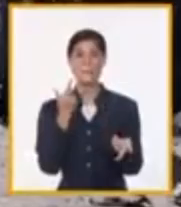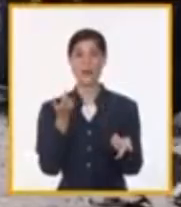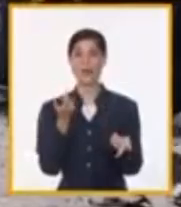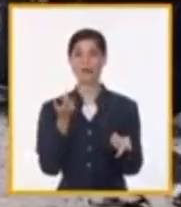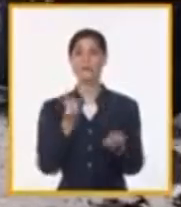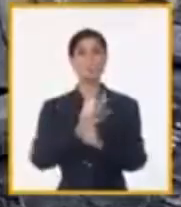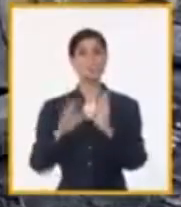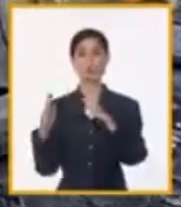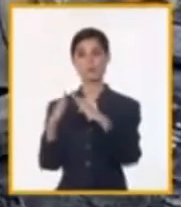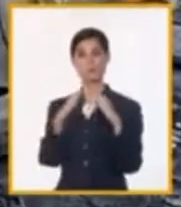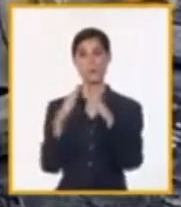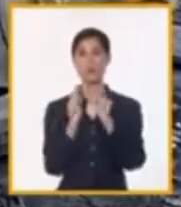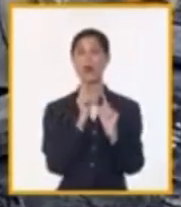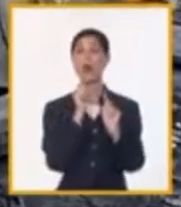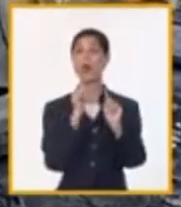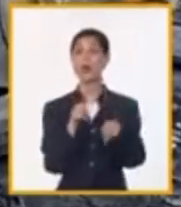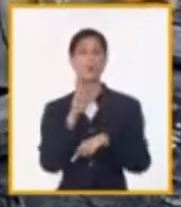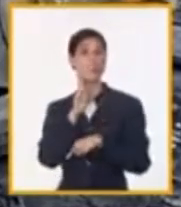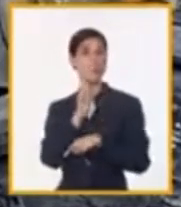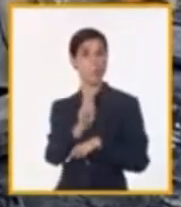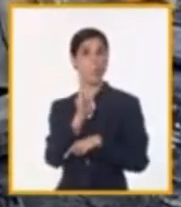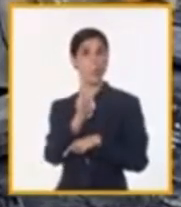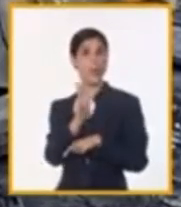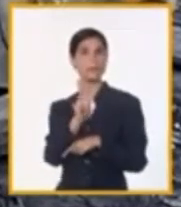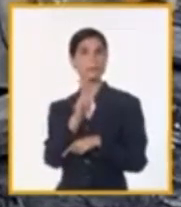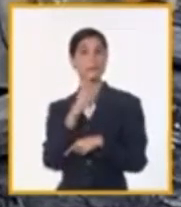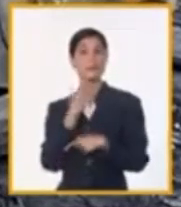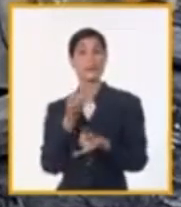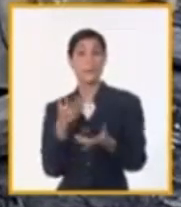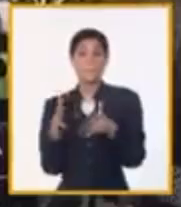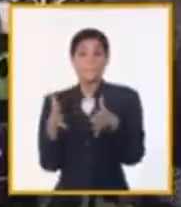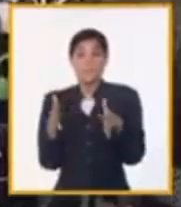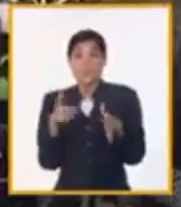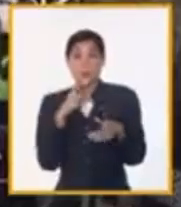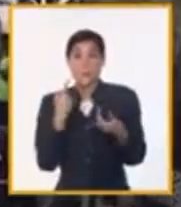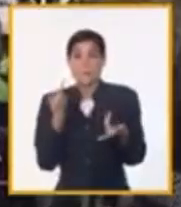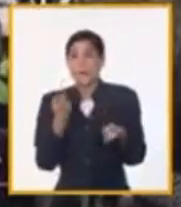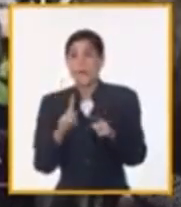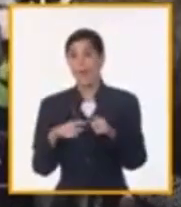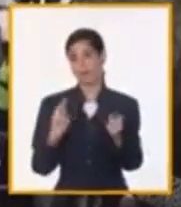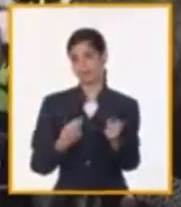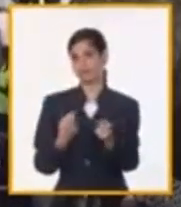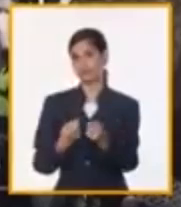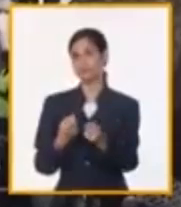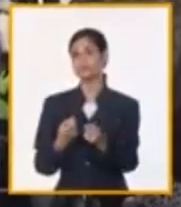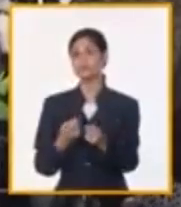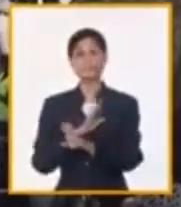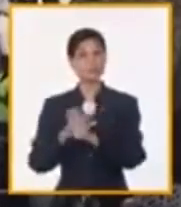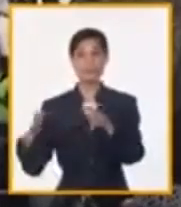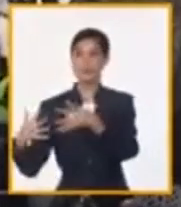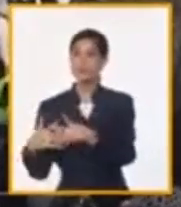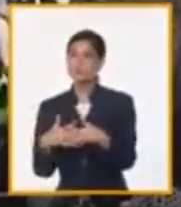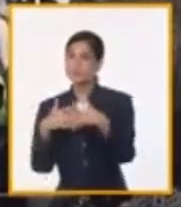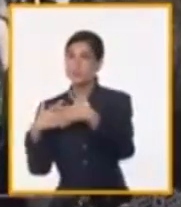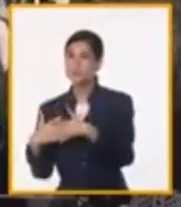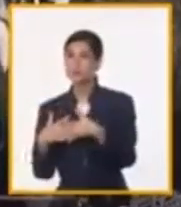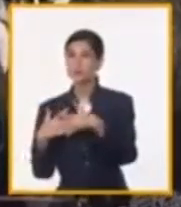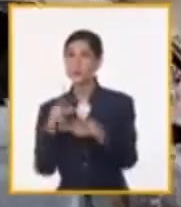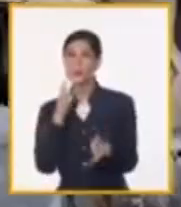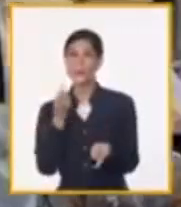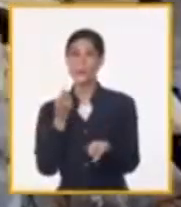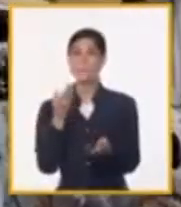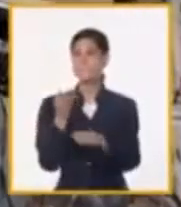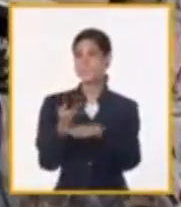internacional exhortó a la moderación ante los temores de una guerra total Estados Unidos que exhortó a sus ciudadanos a salir de